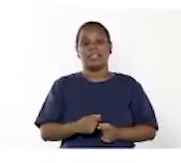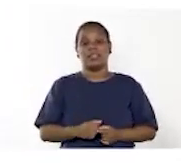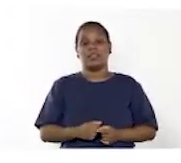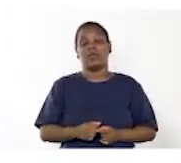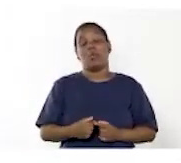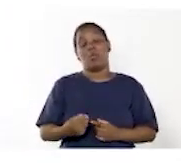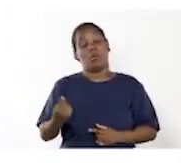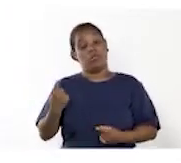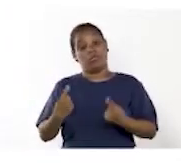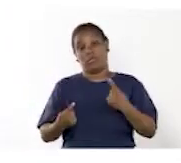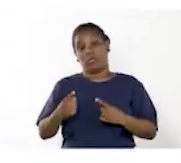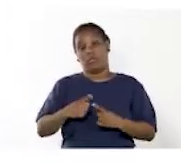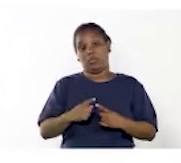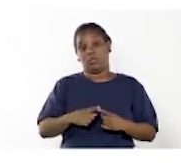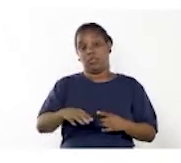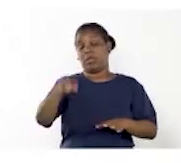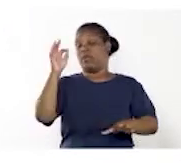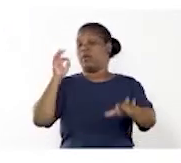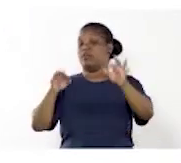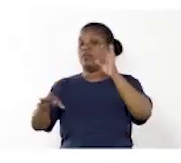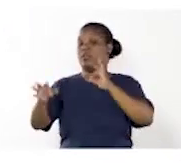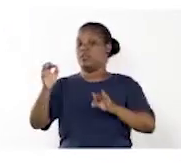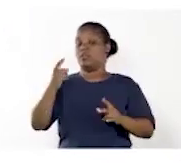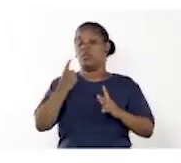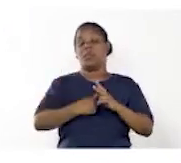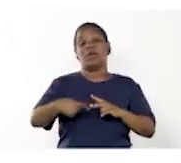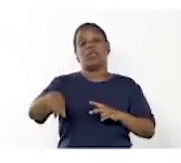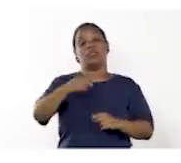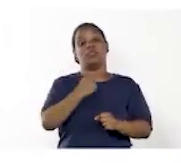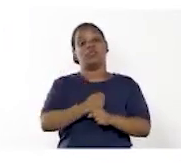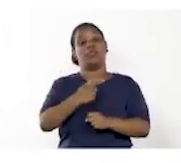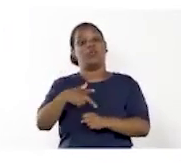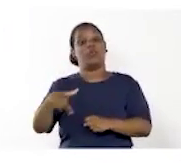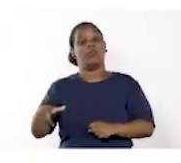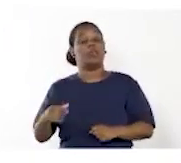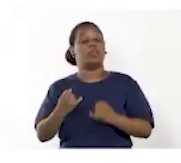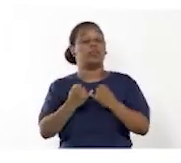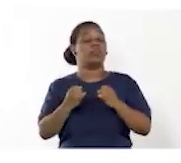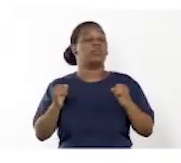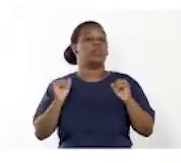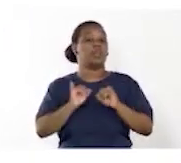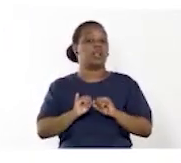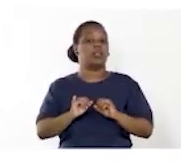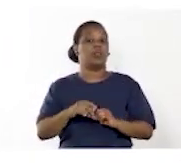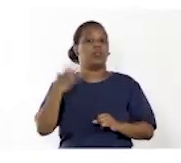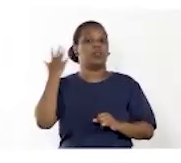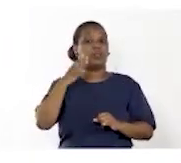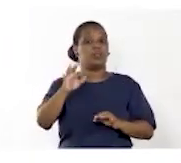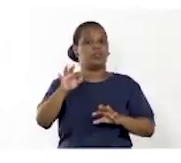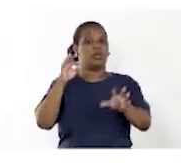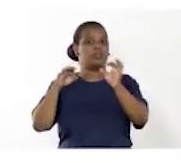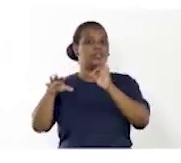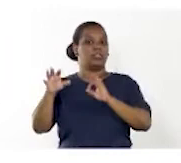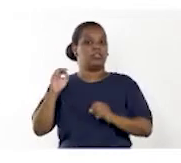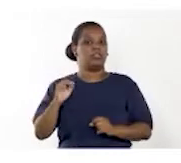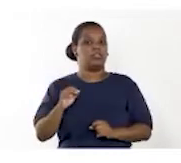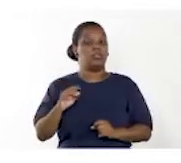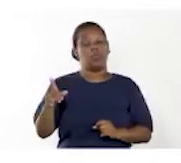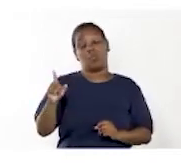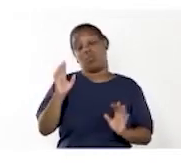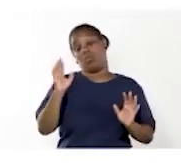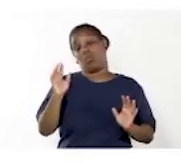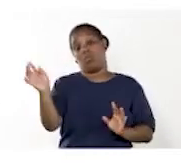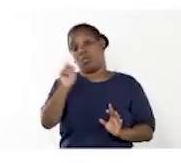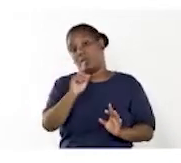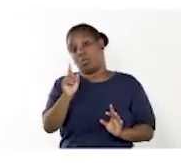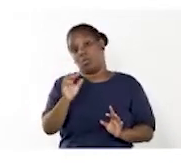estos temas que van a seleccionar para sus trabajos prácticos integradores, ¿quiénes lo van a seleccionar? Los que no lo han hecho todavía,